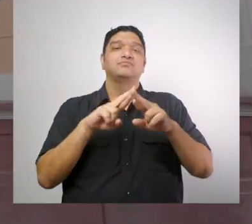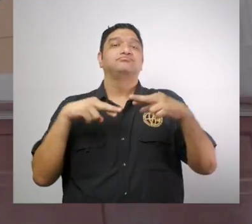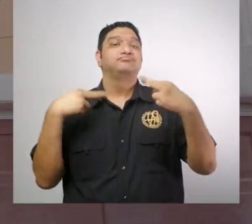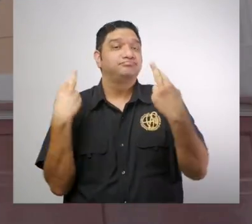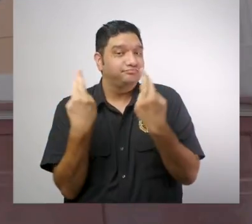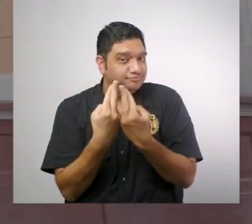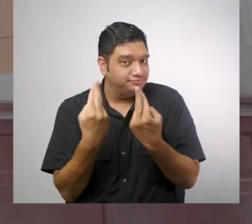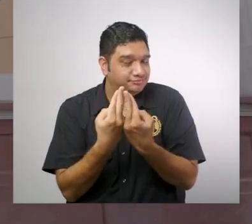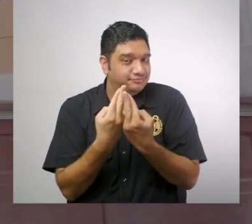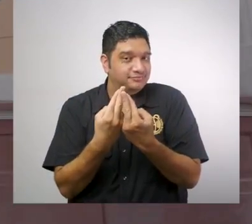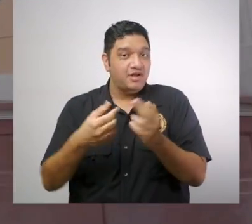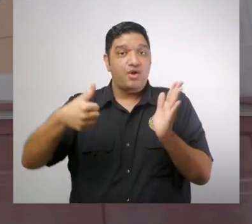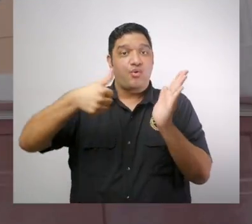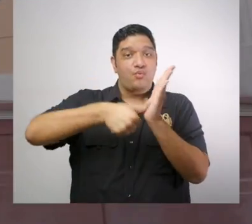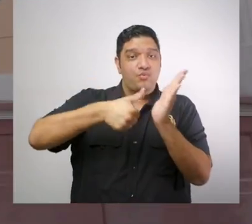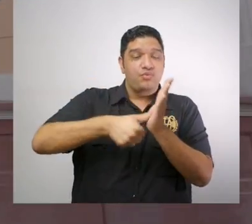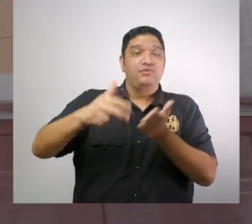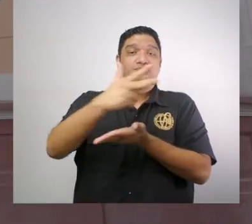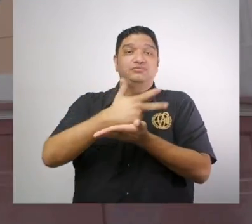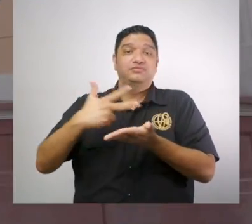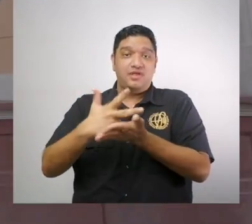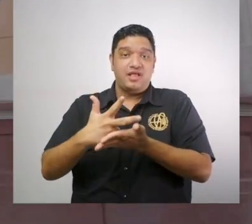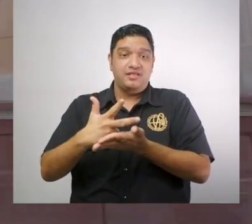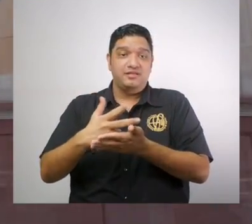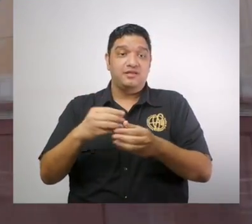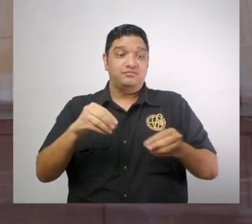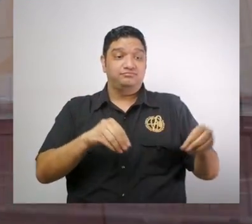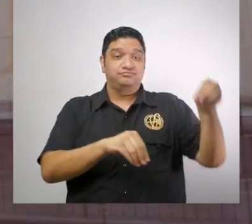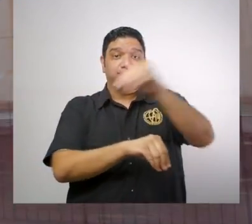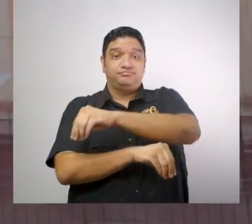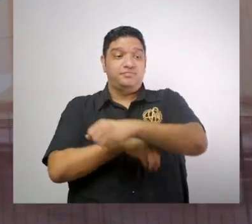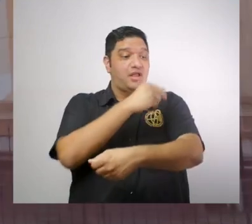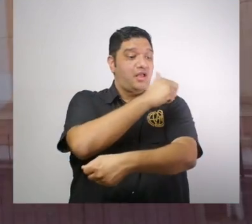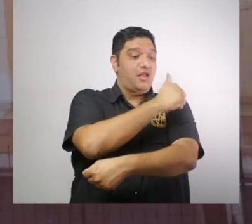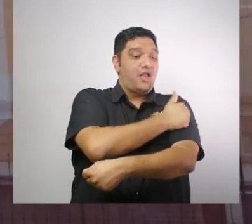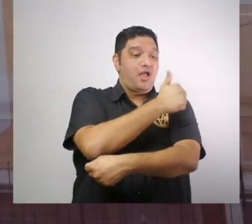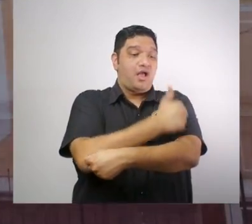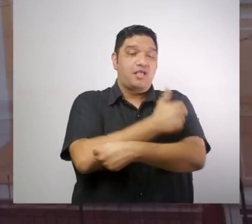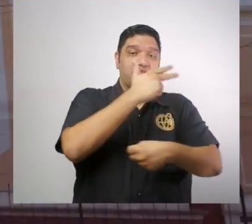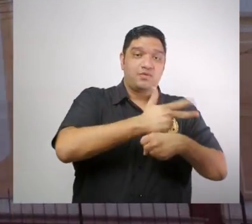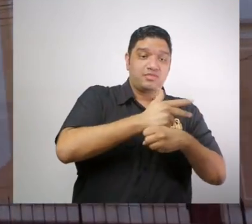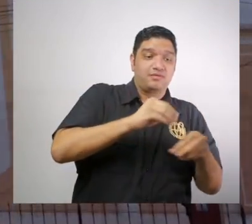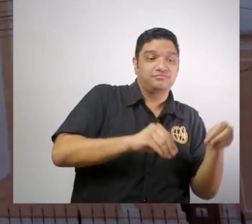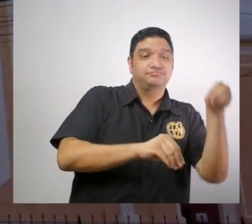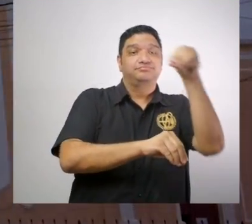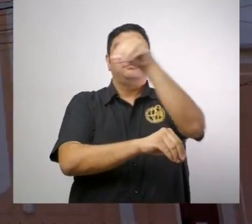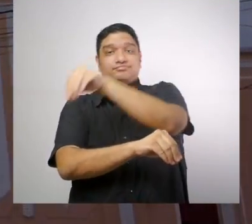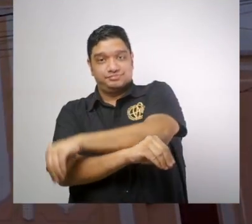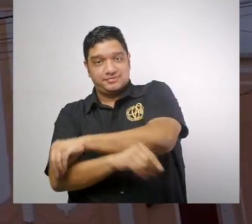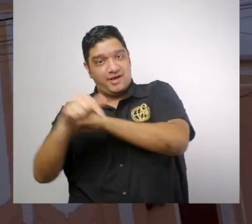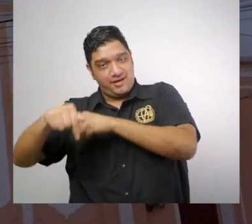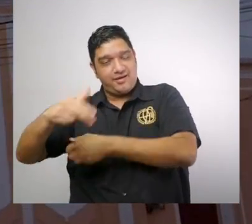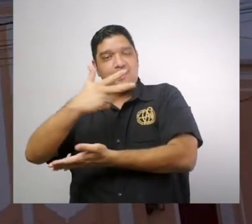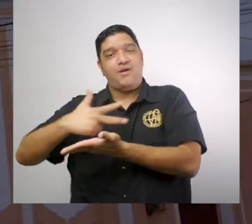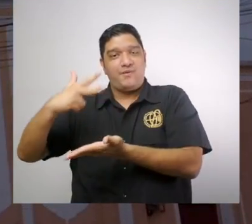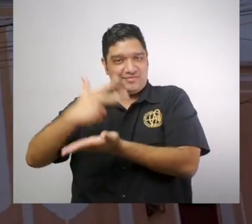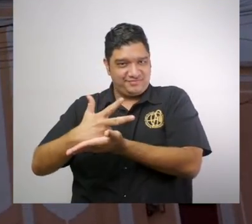del ayuntamiento, habiéndose trasladado de Panchoy a la ermita.